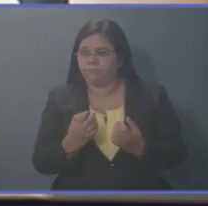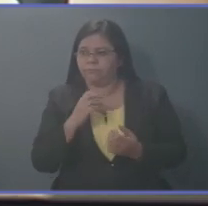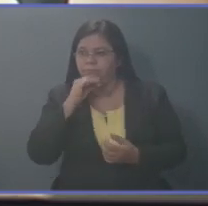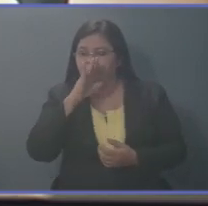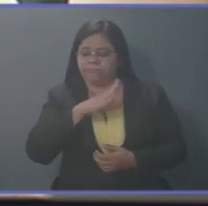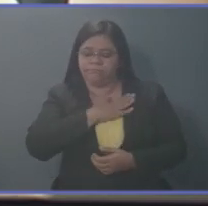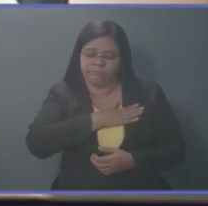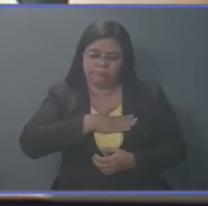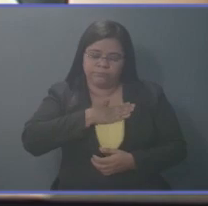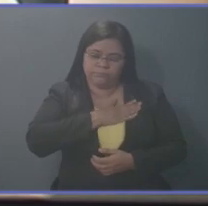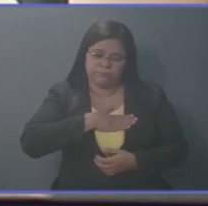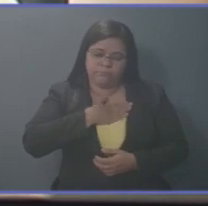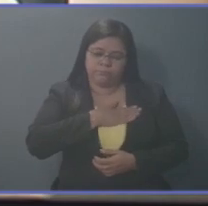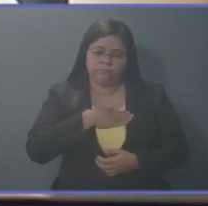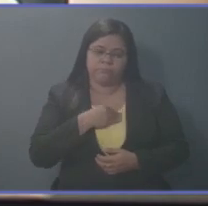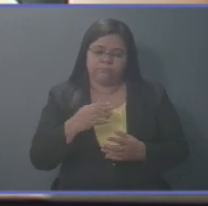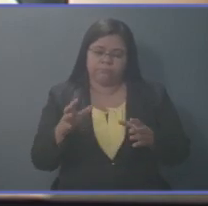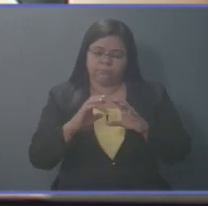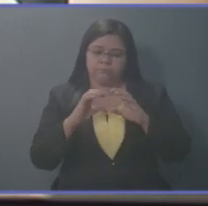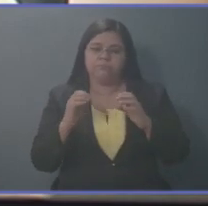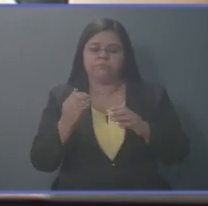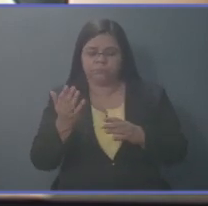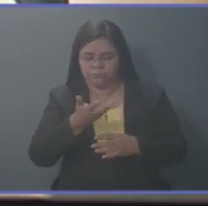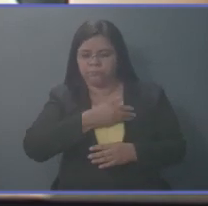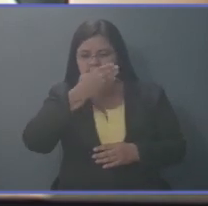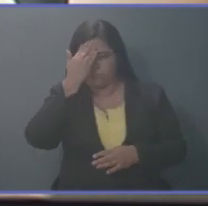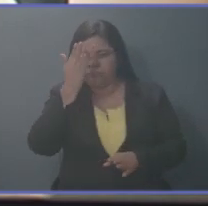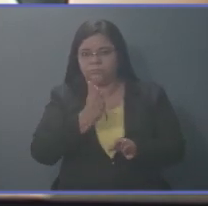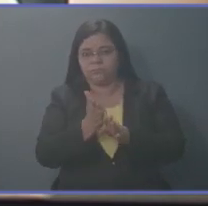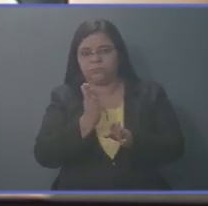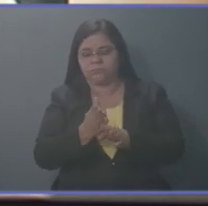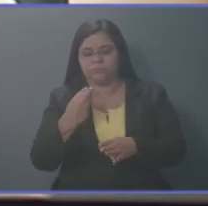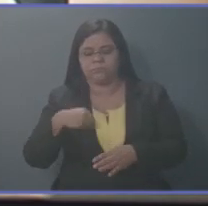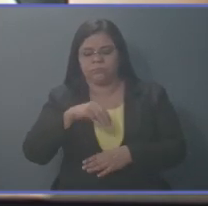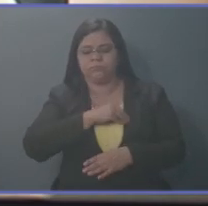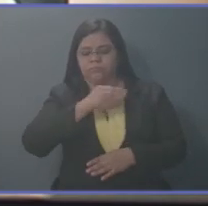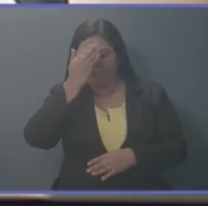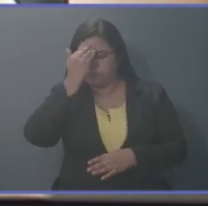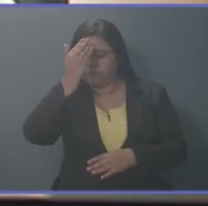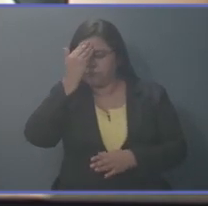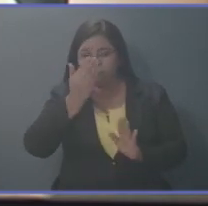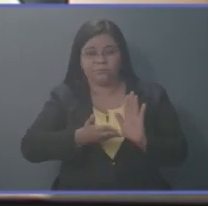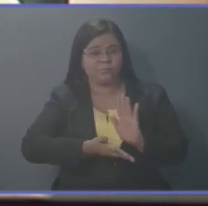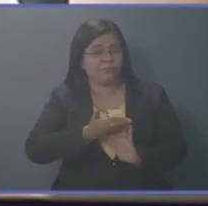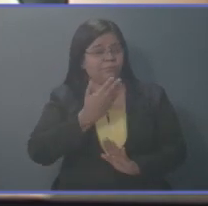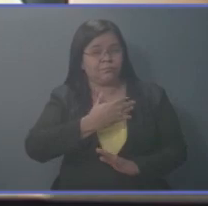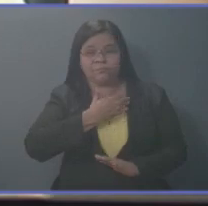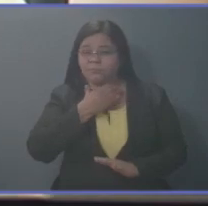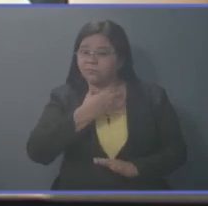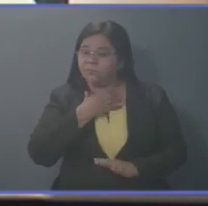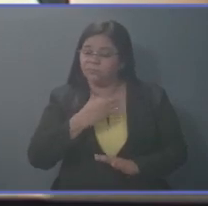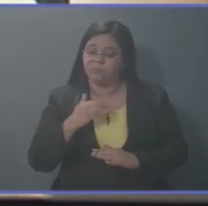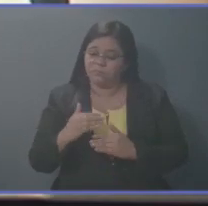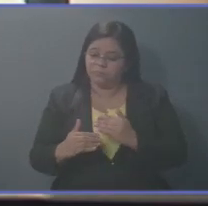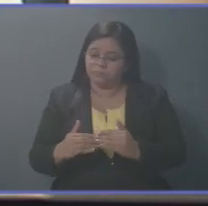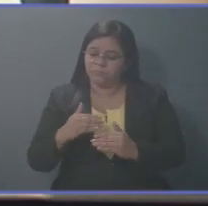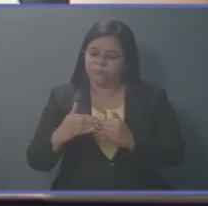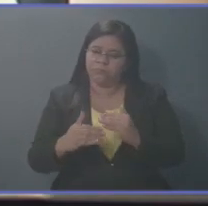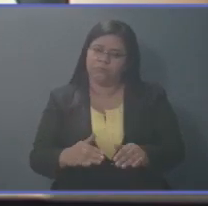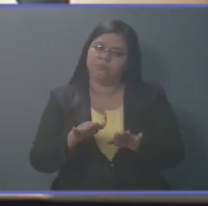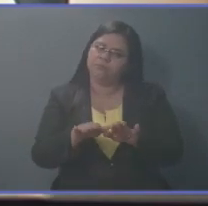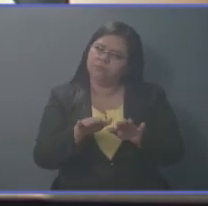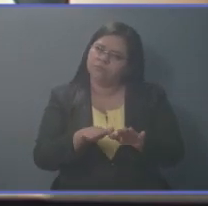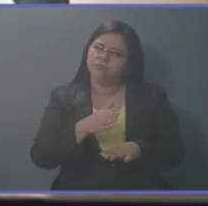de las condolencias y el gremio médico, que sabemos que será sin duda alguna uno de los que mayores dificultades de exposición tendrán. Eso, presidente,